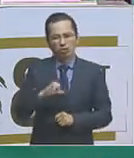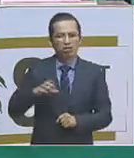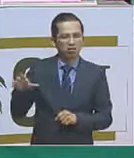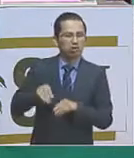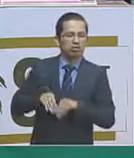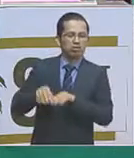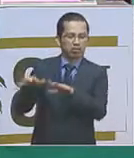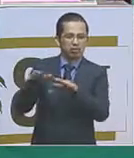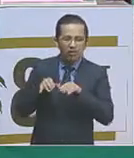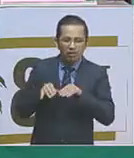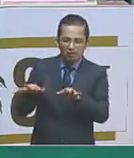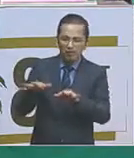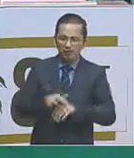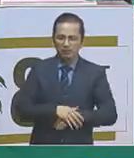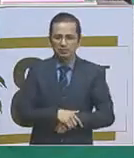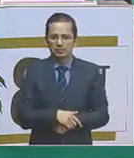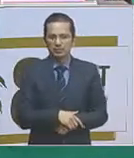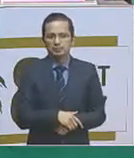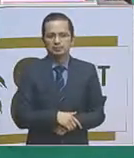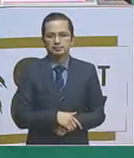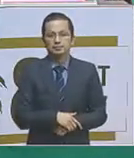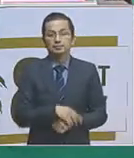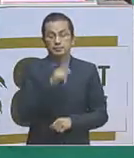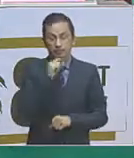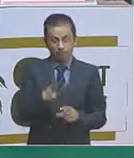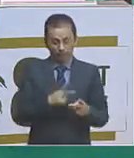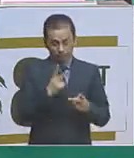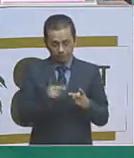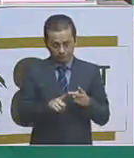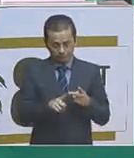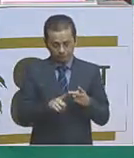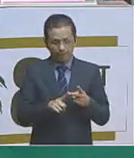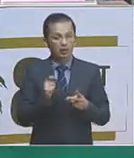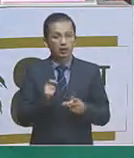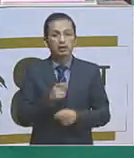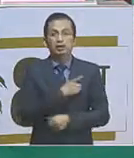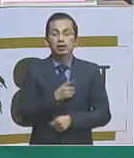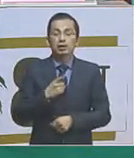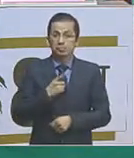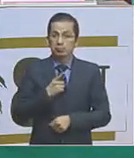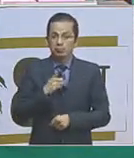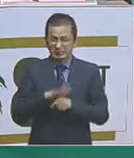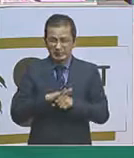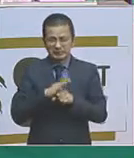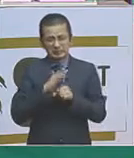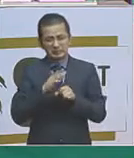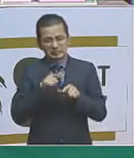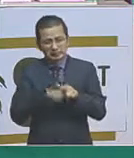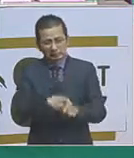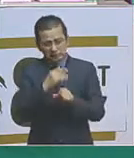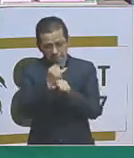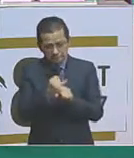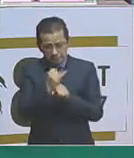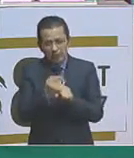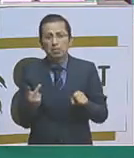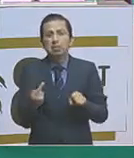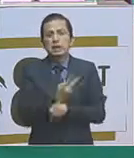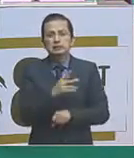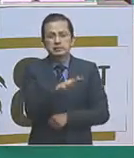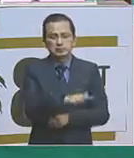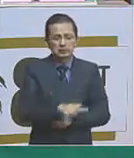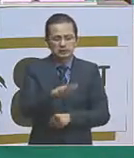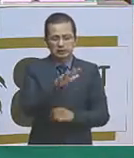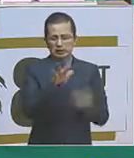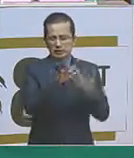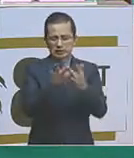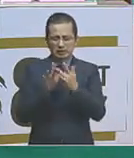segundo es conveniente seguir invirtiendo en entender los efectos de la revolución digital en la política y la democracia